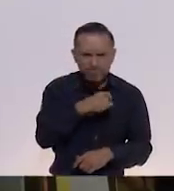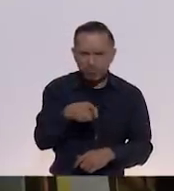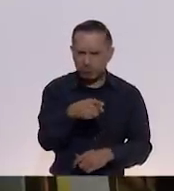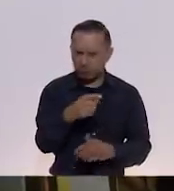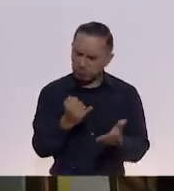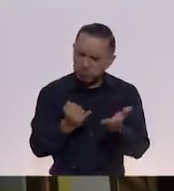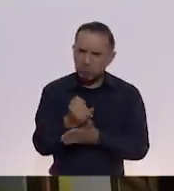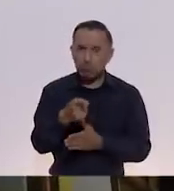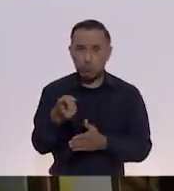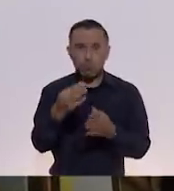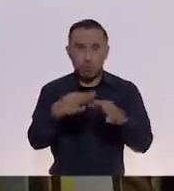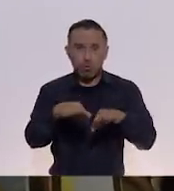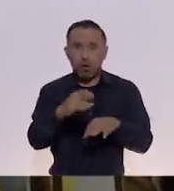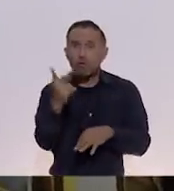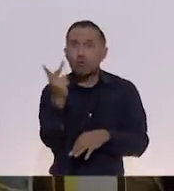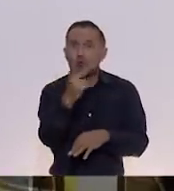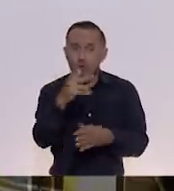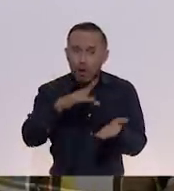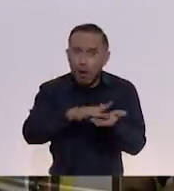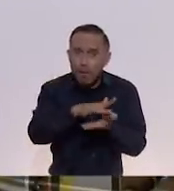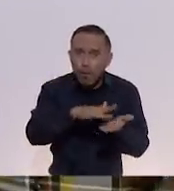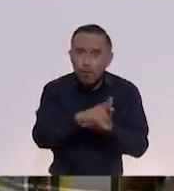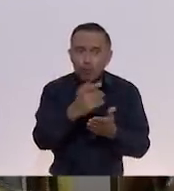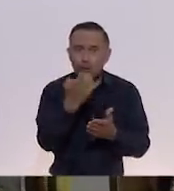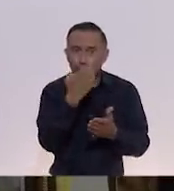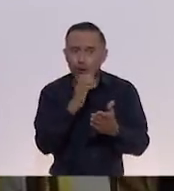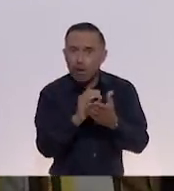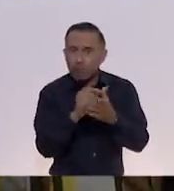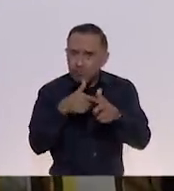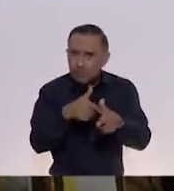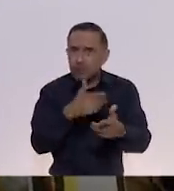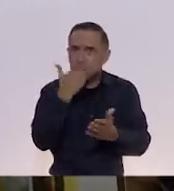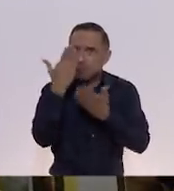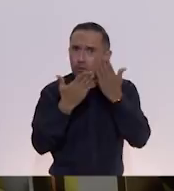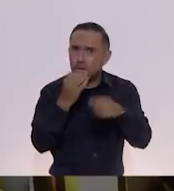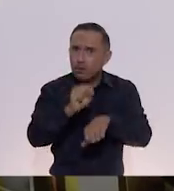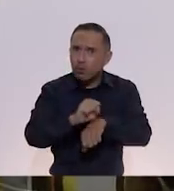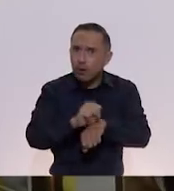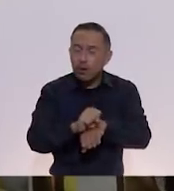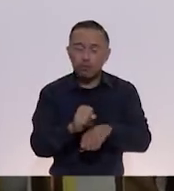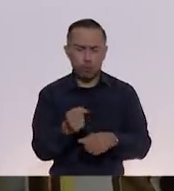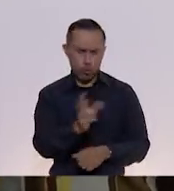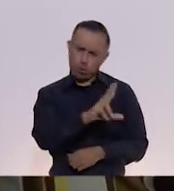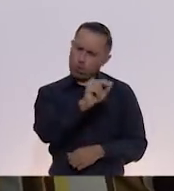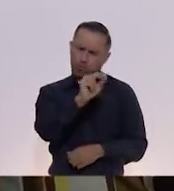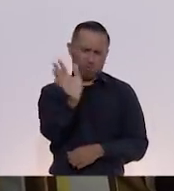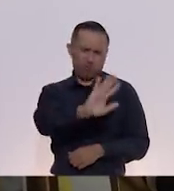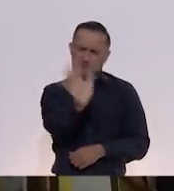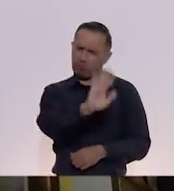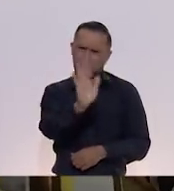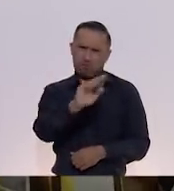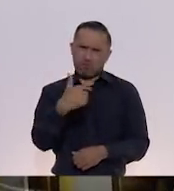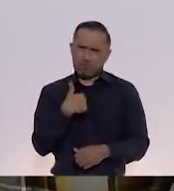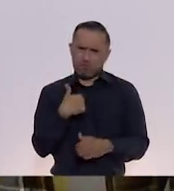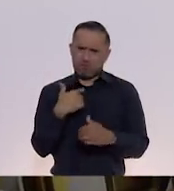que la apoyen en sus estudios, que entre a la secundaria. No, no, no, no, no lo sé, maestra. La verdad, en la casa hay muchas cosas que